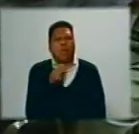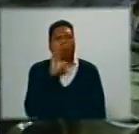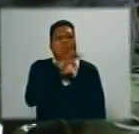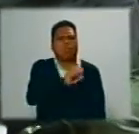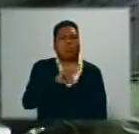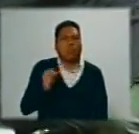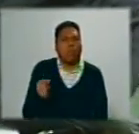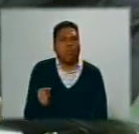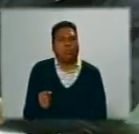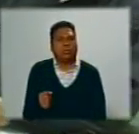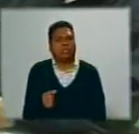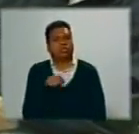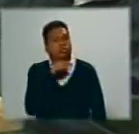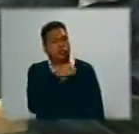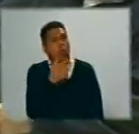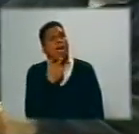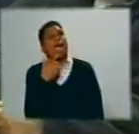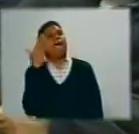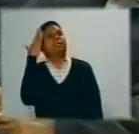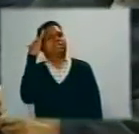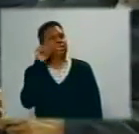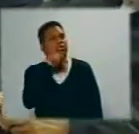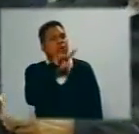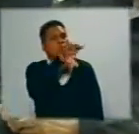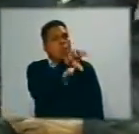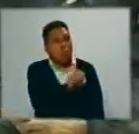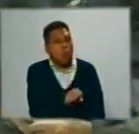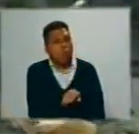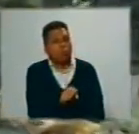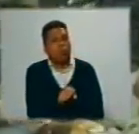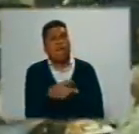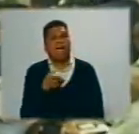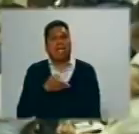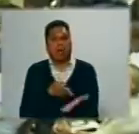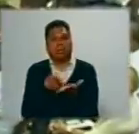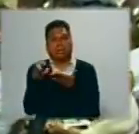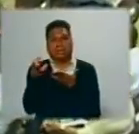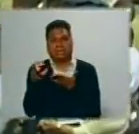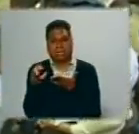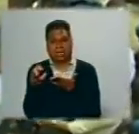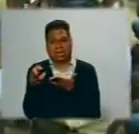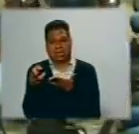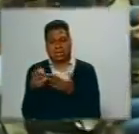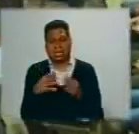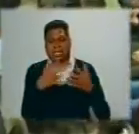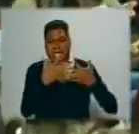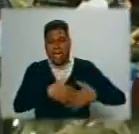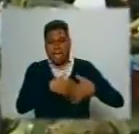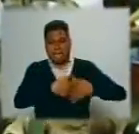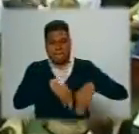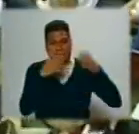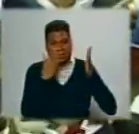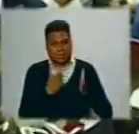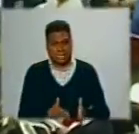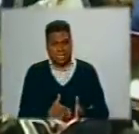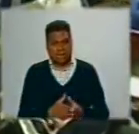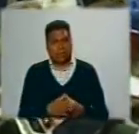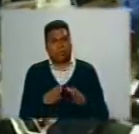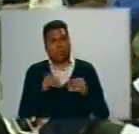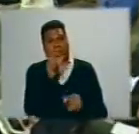certeza de lo que está comprando, que haya honestidad entre el empresario y el